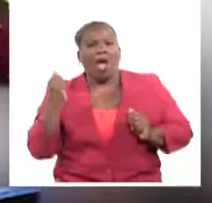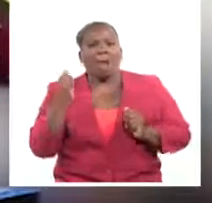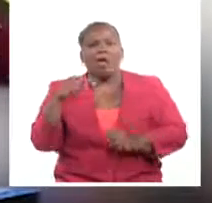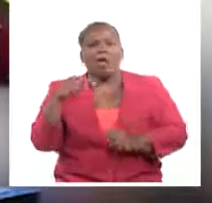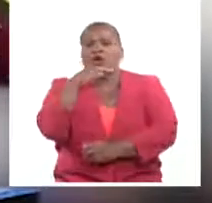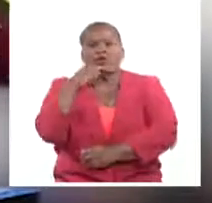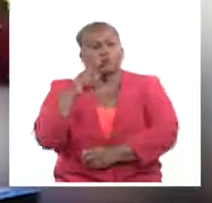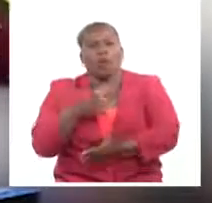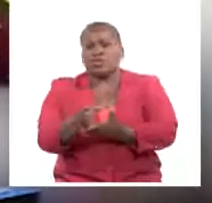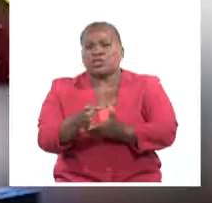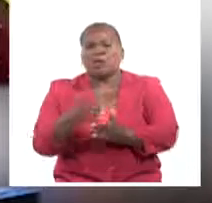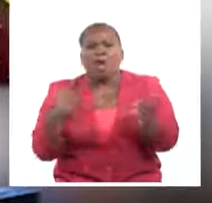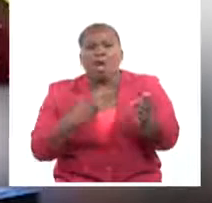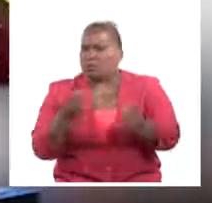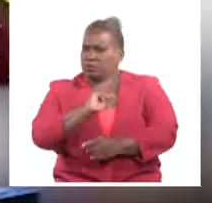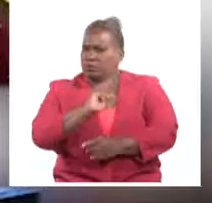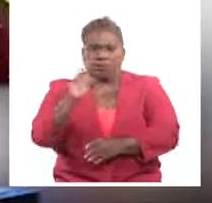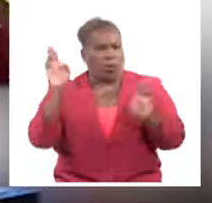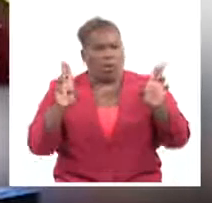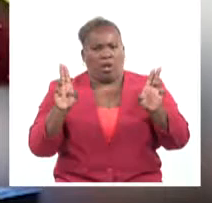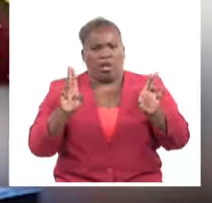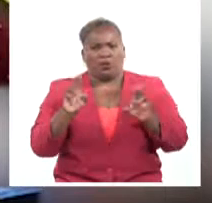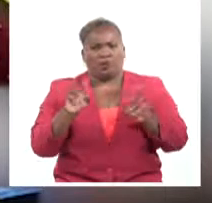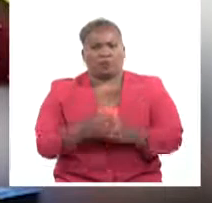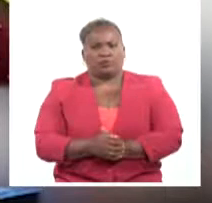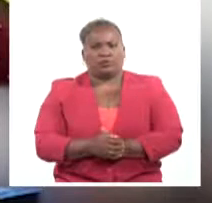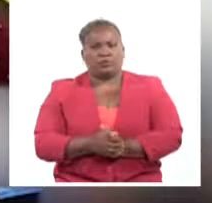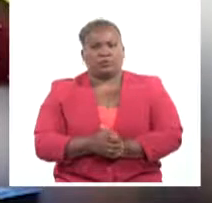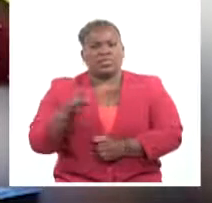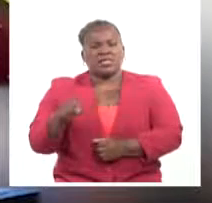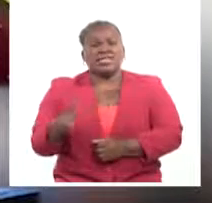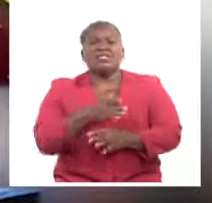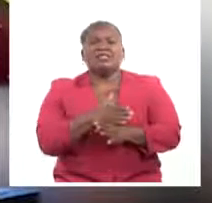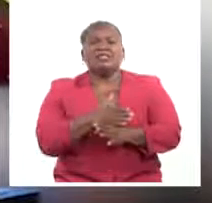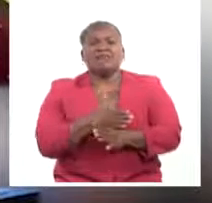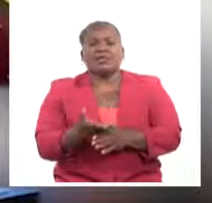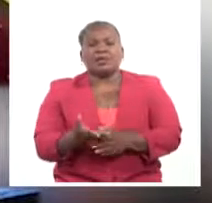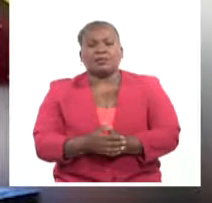una guerra. No significa que no estemos